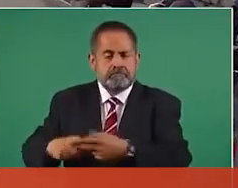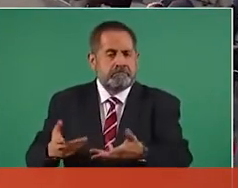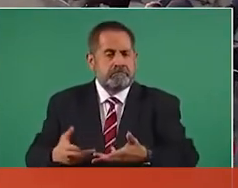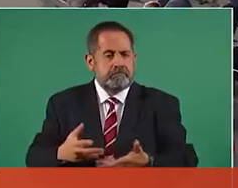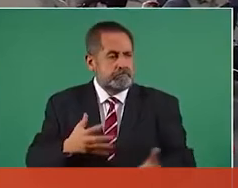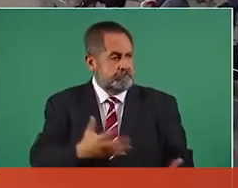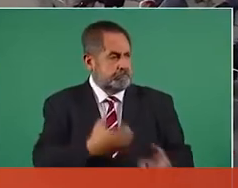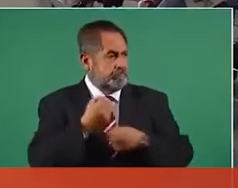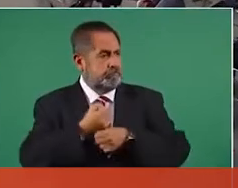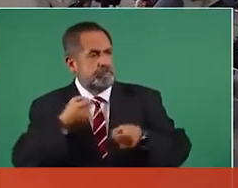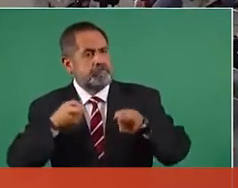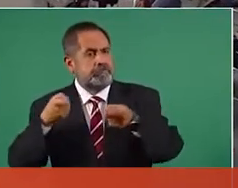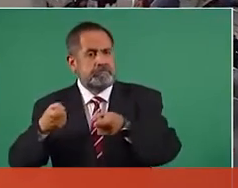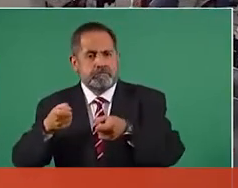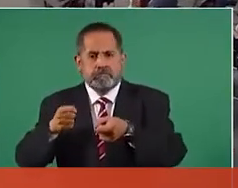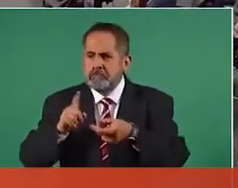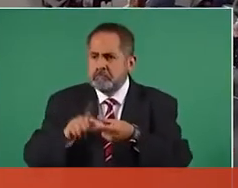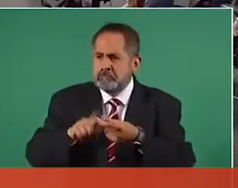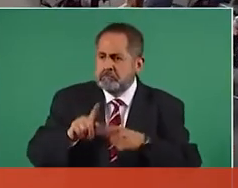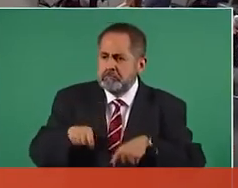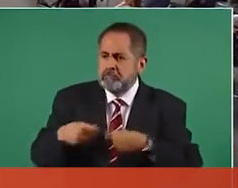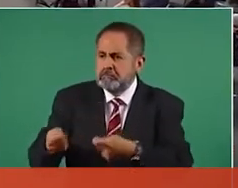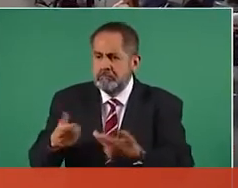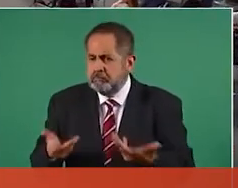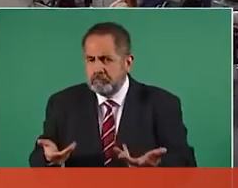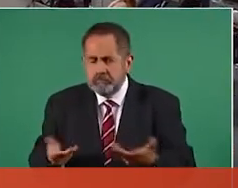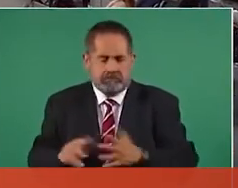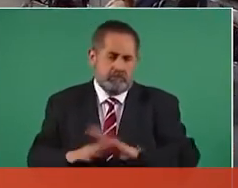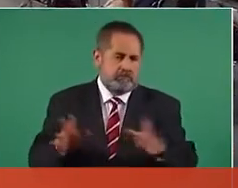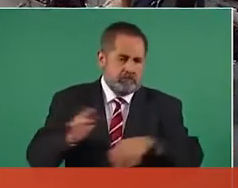sacaron esas armas? En cualquier caso,